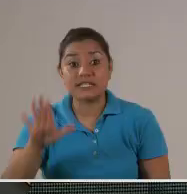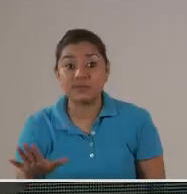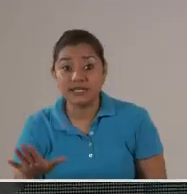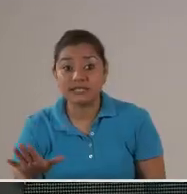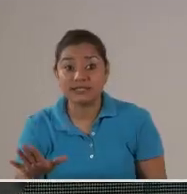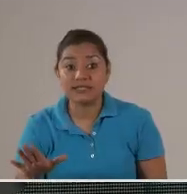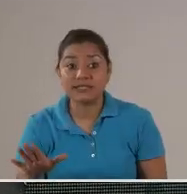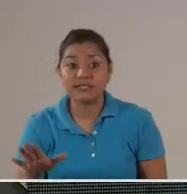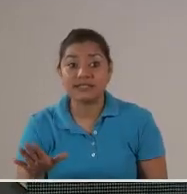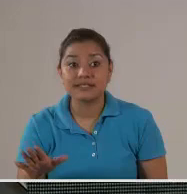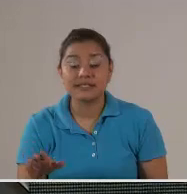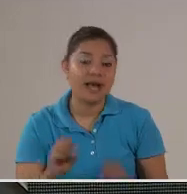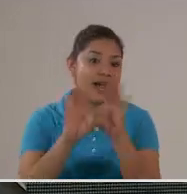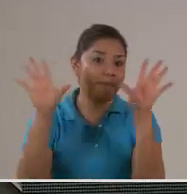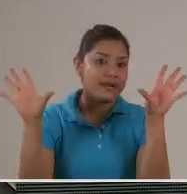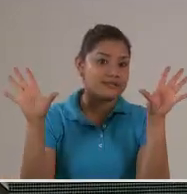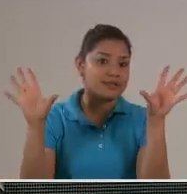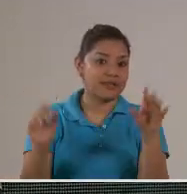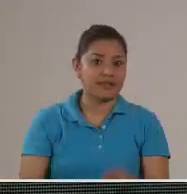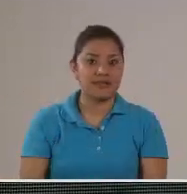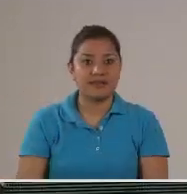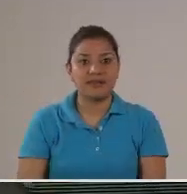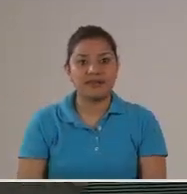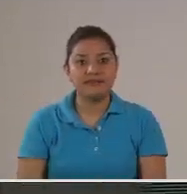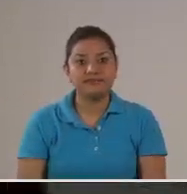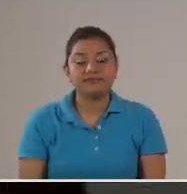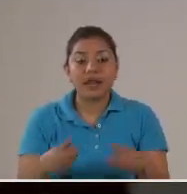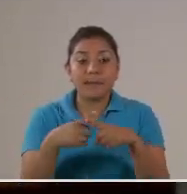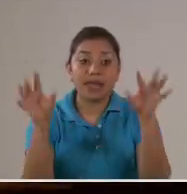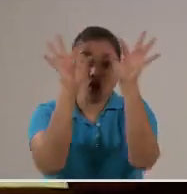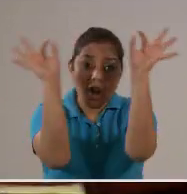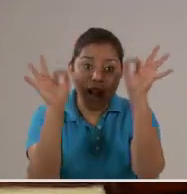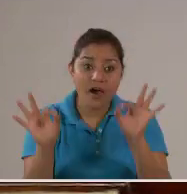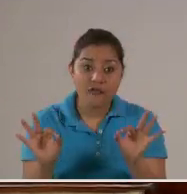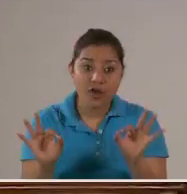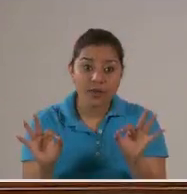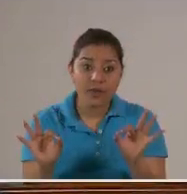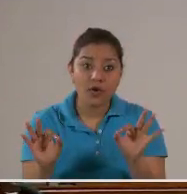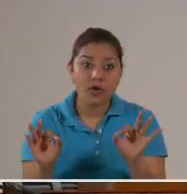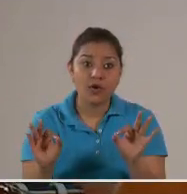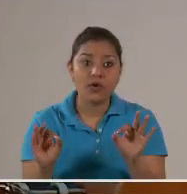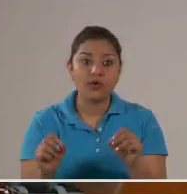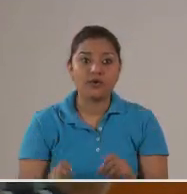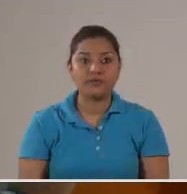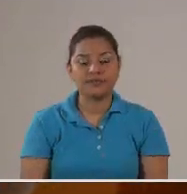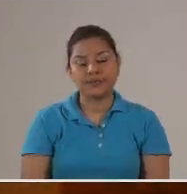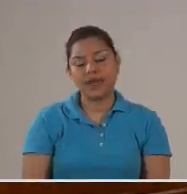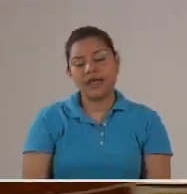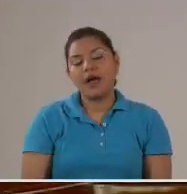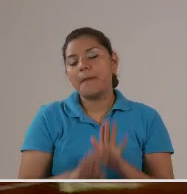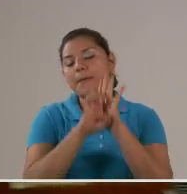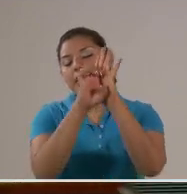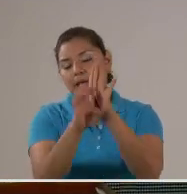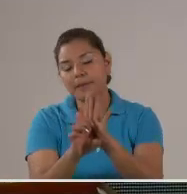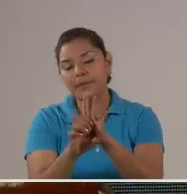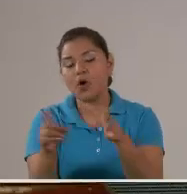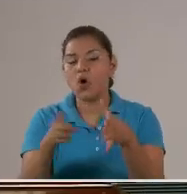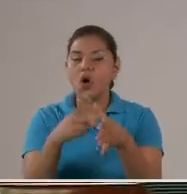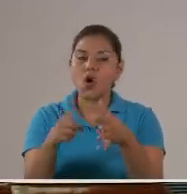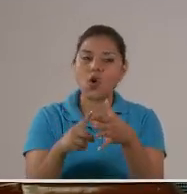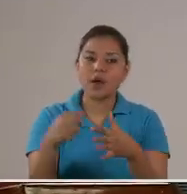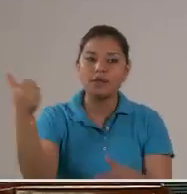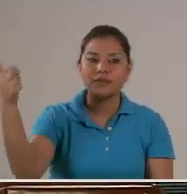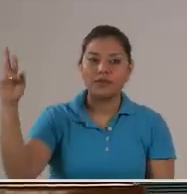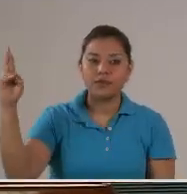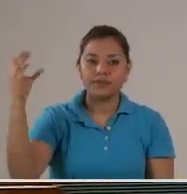estaba eh pero pero hermano la formó eso no es como cuando Aarón le dijo a Moisés Pues yo no sé